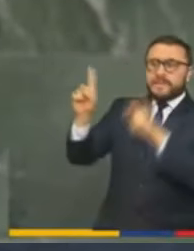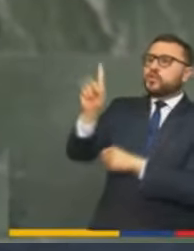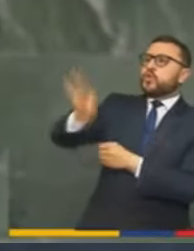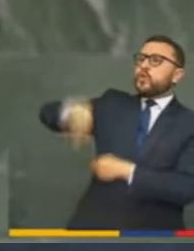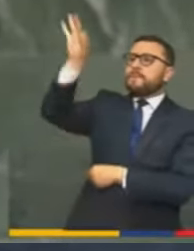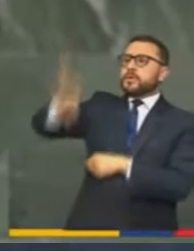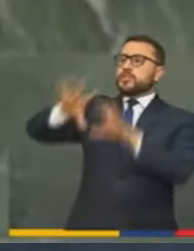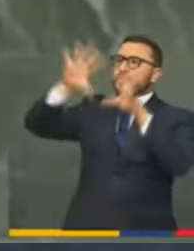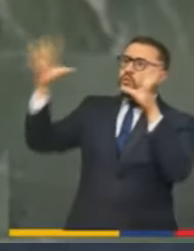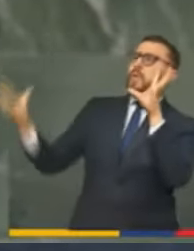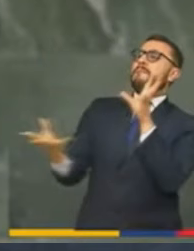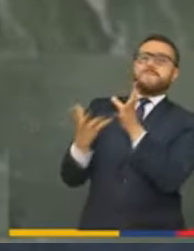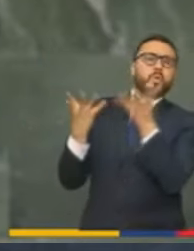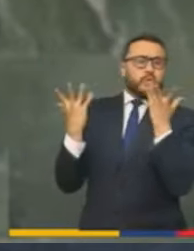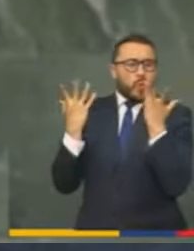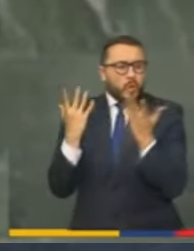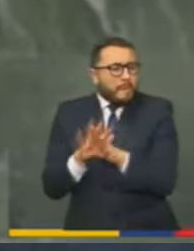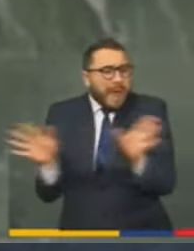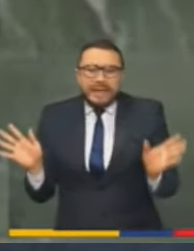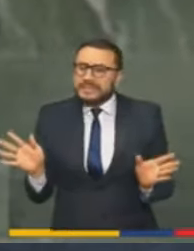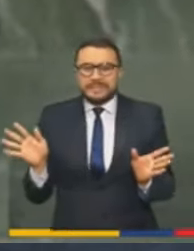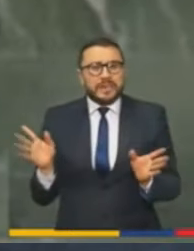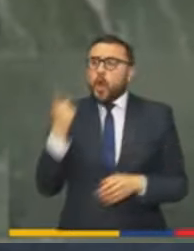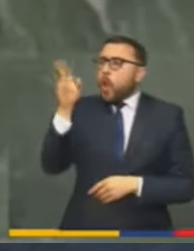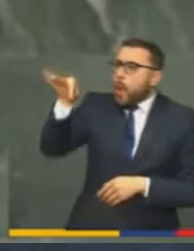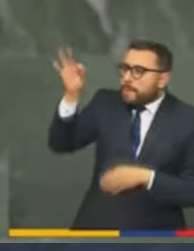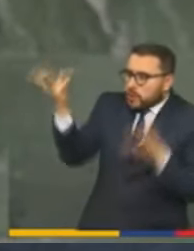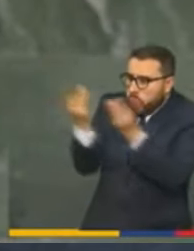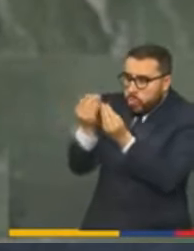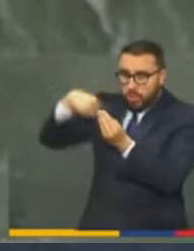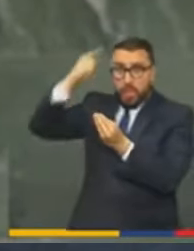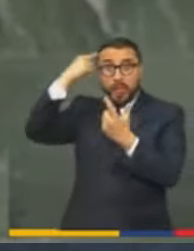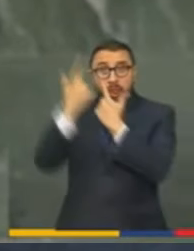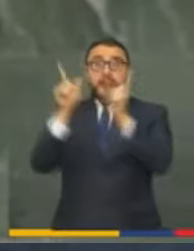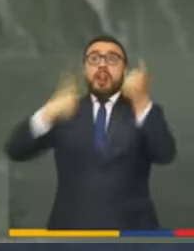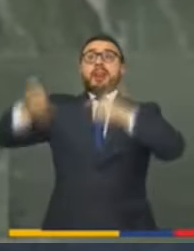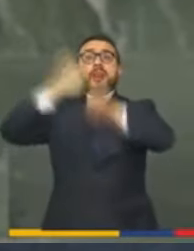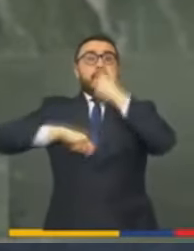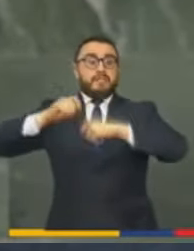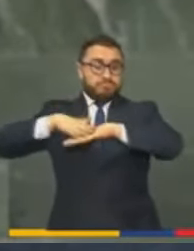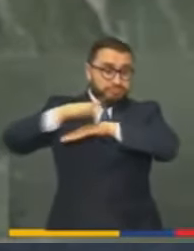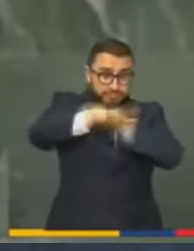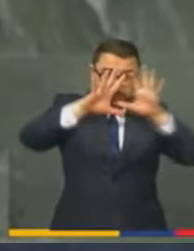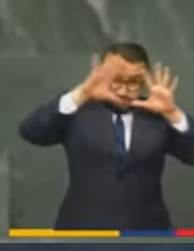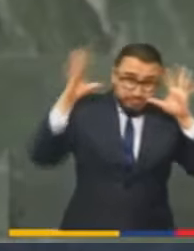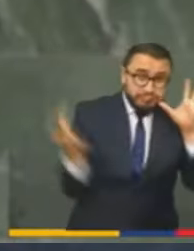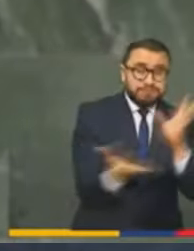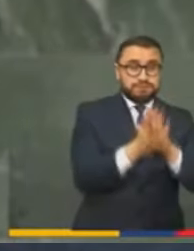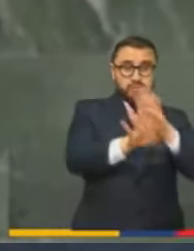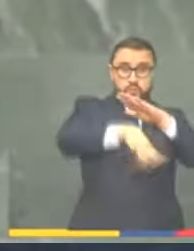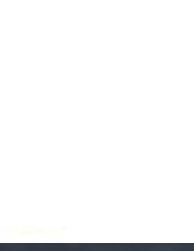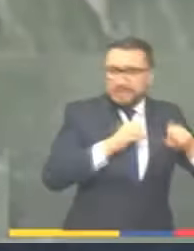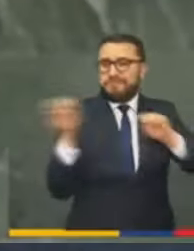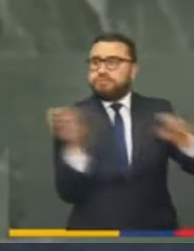de la población mundial que en su sentir mercantil y libre nos lleva a la destrucción de la atmósfera y